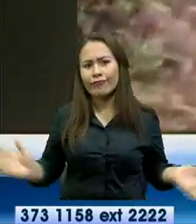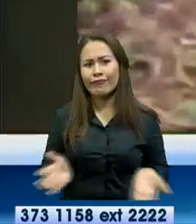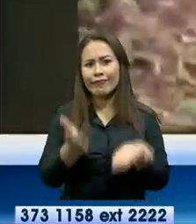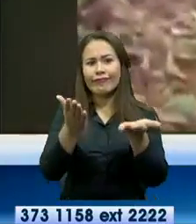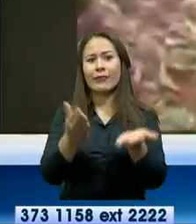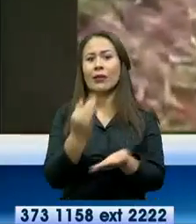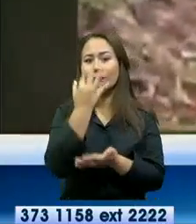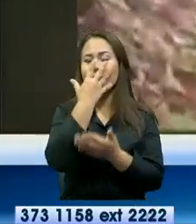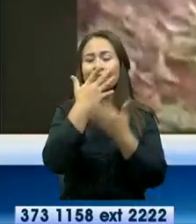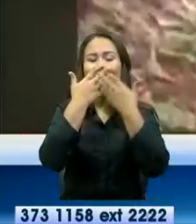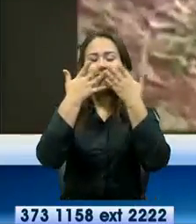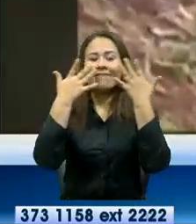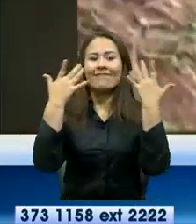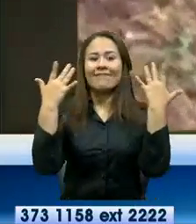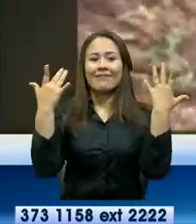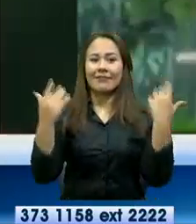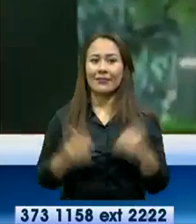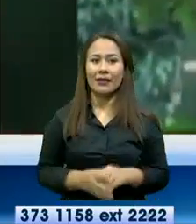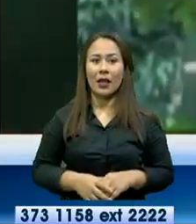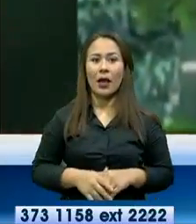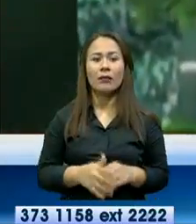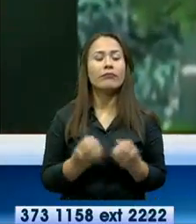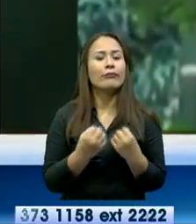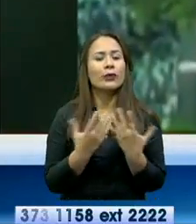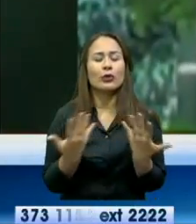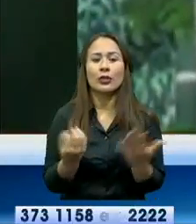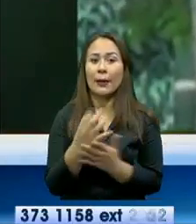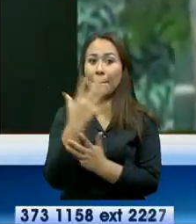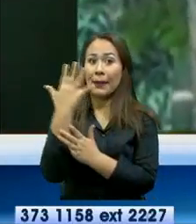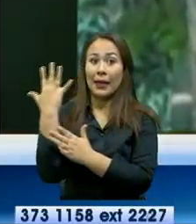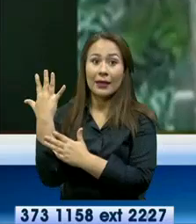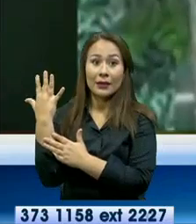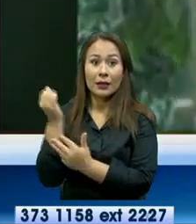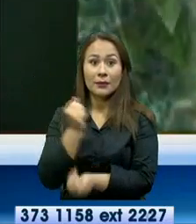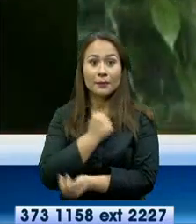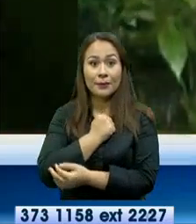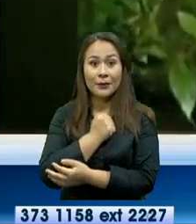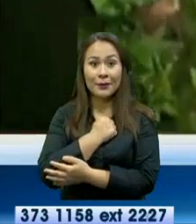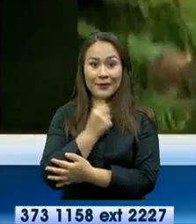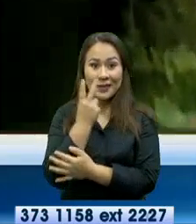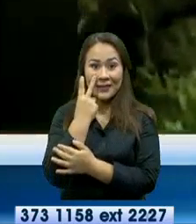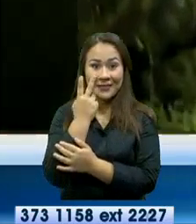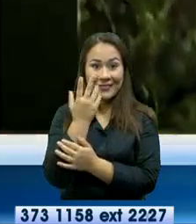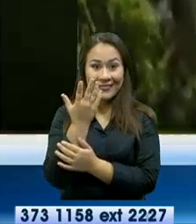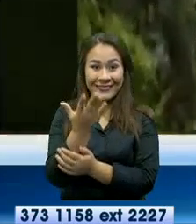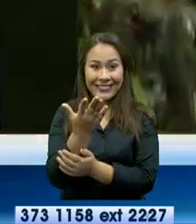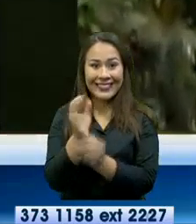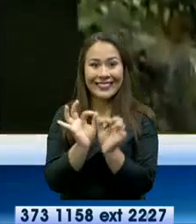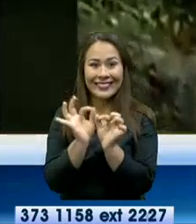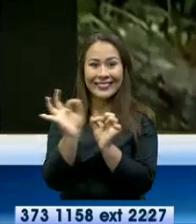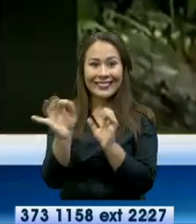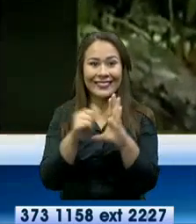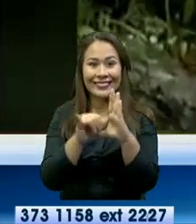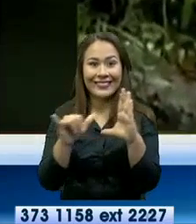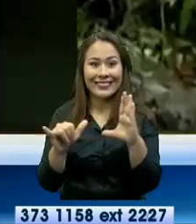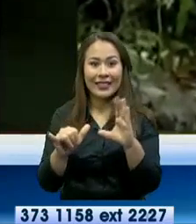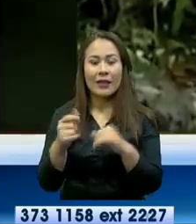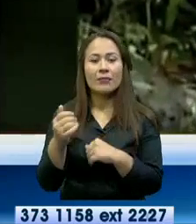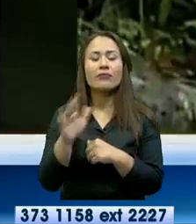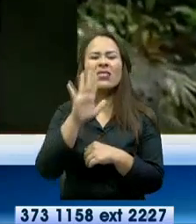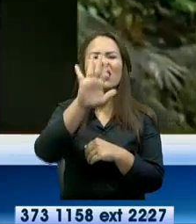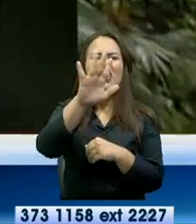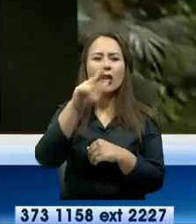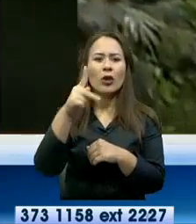de exuberante naturaleza, de muchas plantas nativas y aves. Las cascadas están ubicadas a